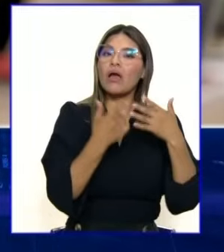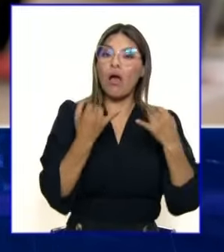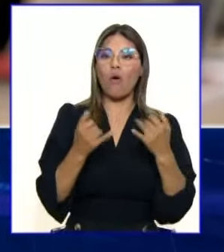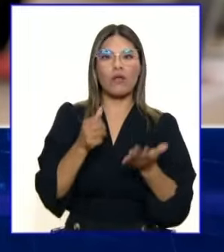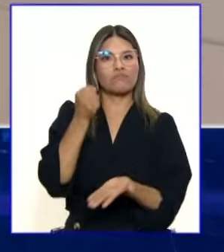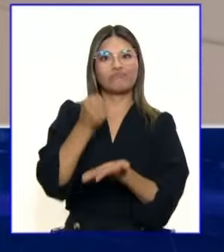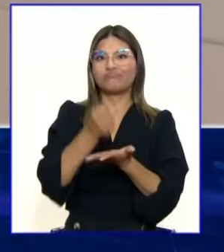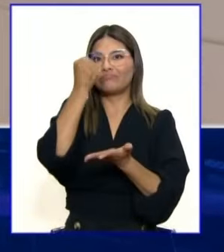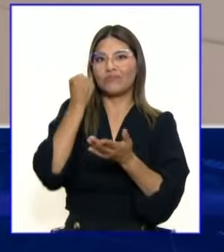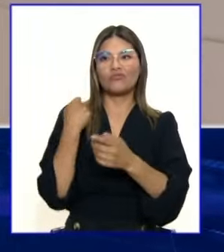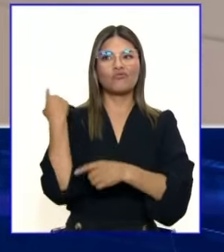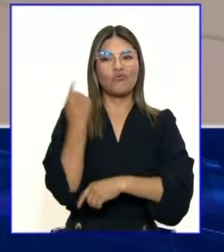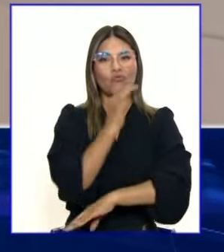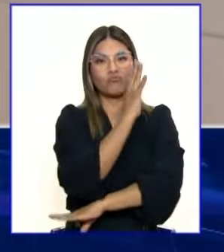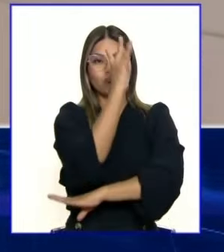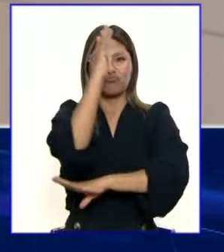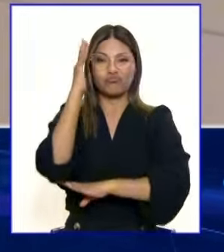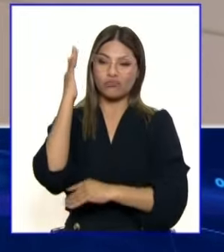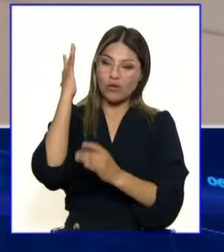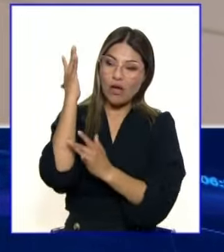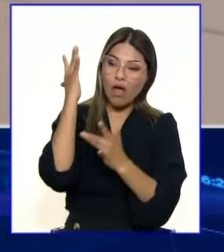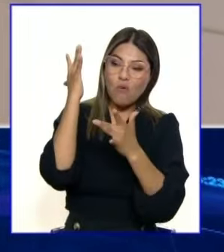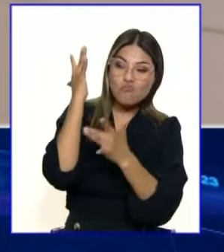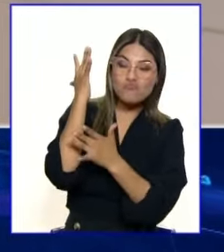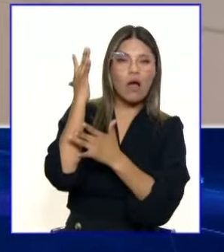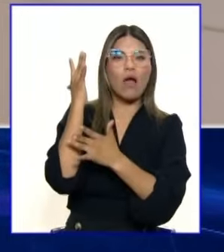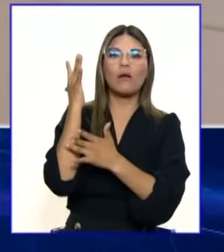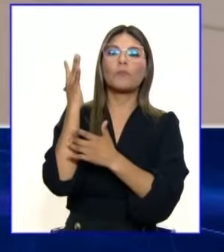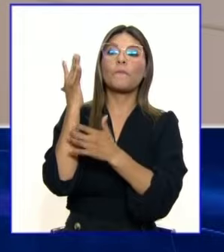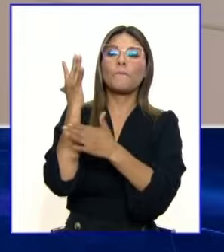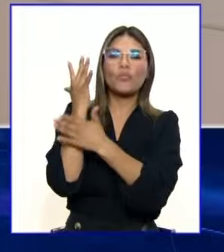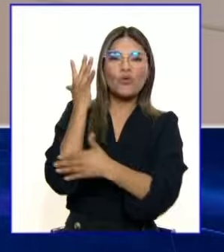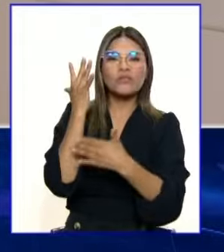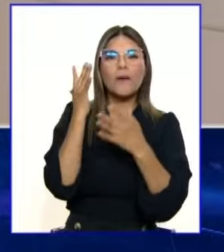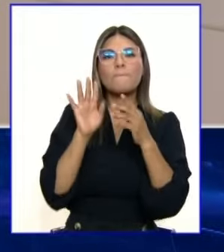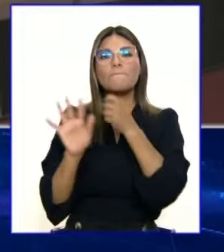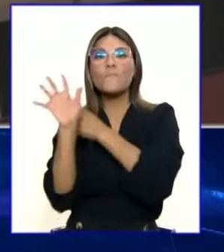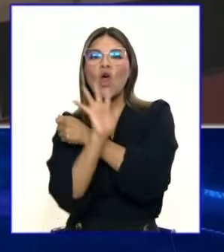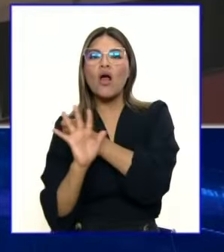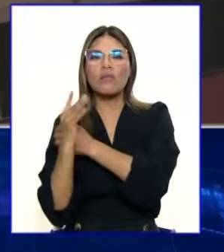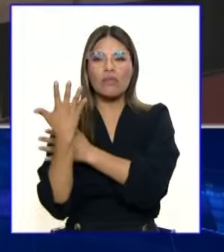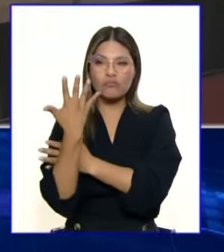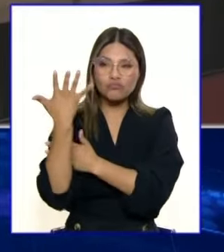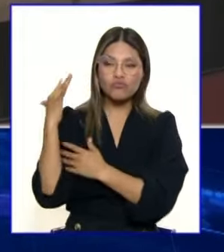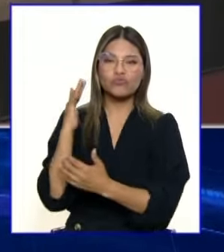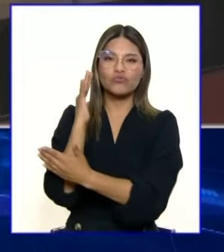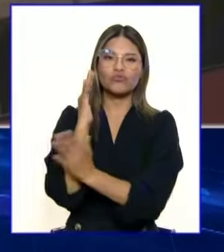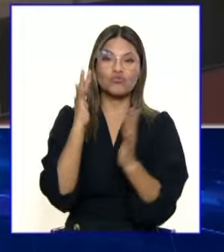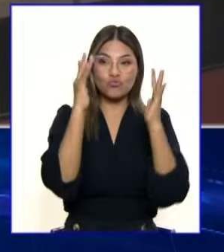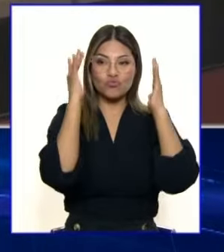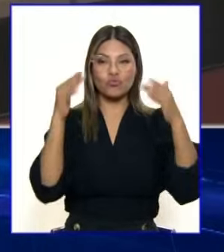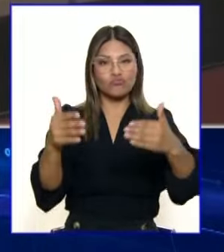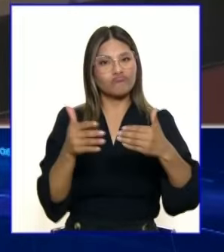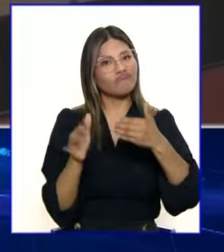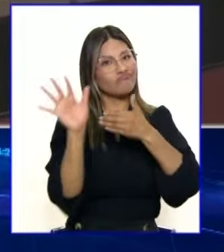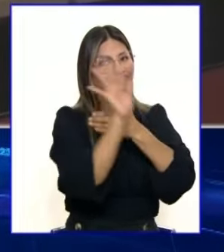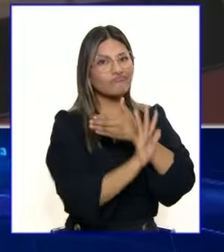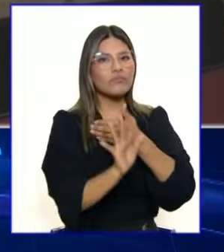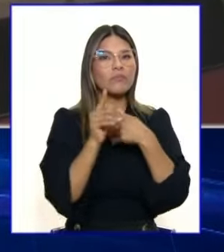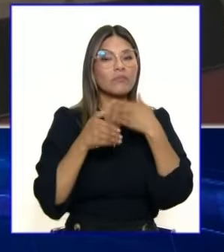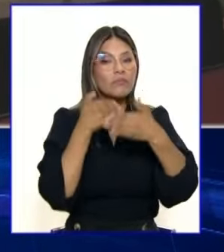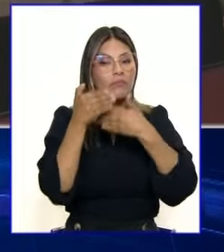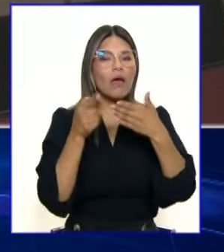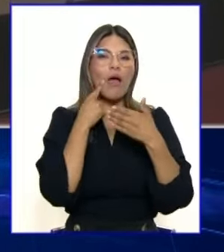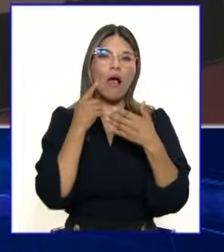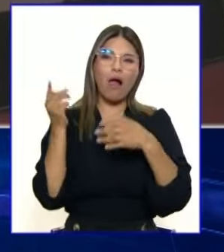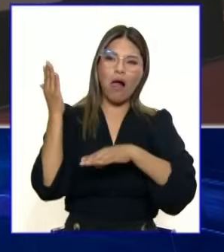más y se va convirtiendo ya no en algo bueno para tener, sino en parte de la estrategia comercial de los países que poco a poco va viniendo hacia